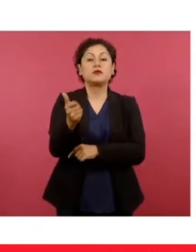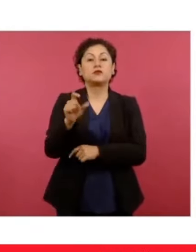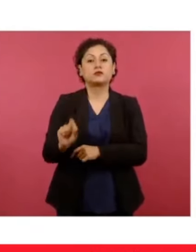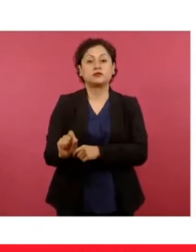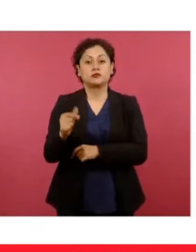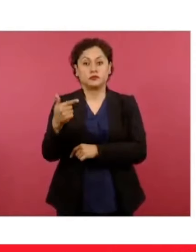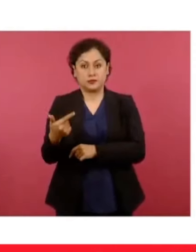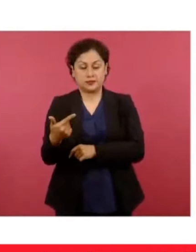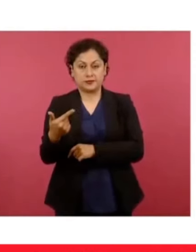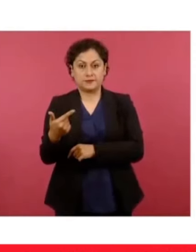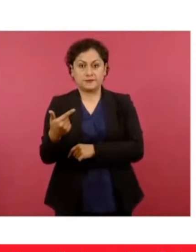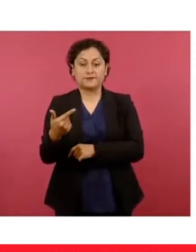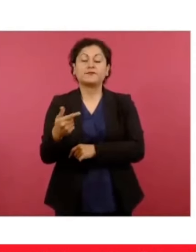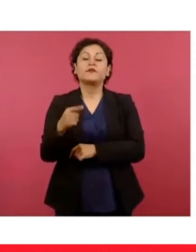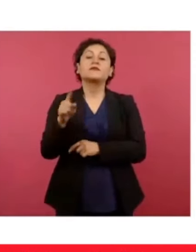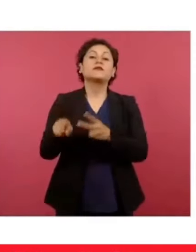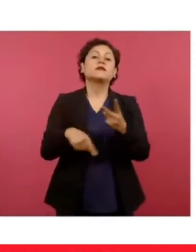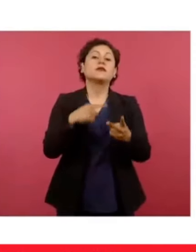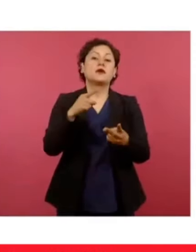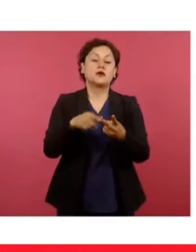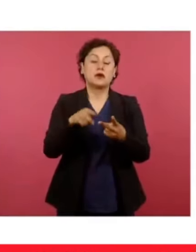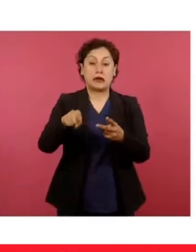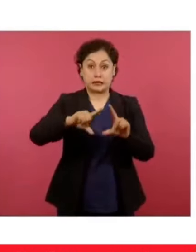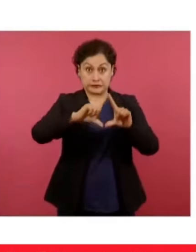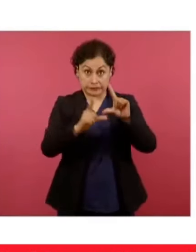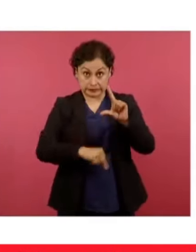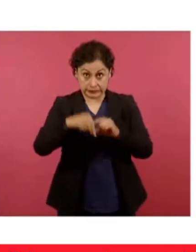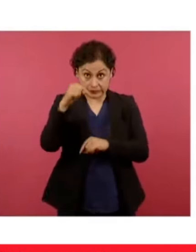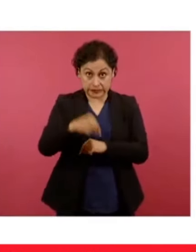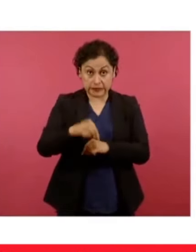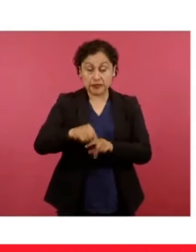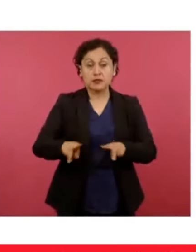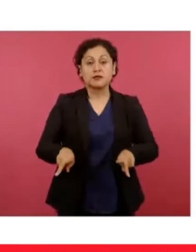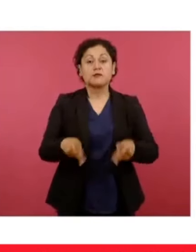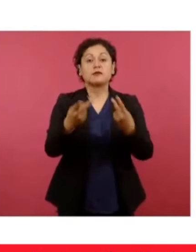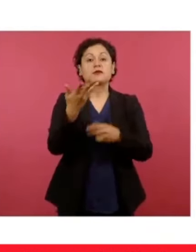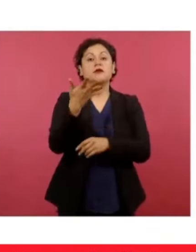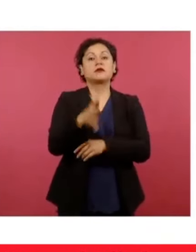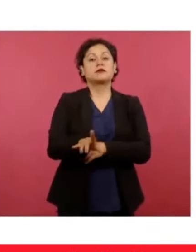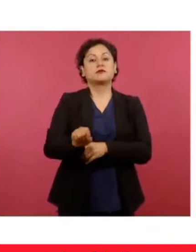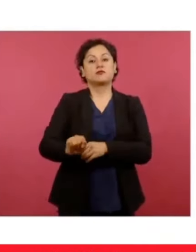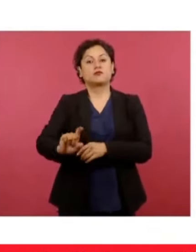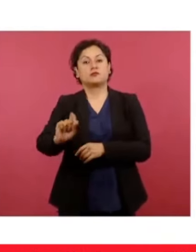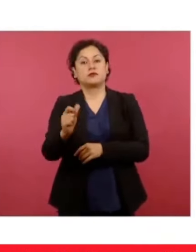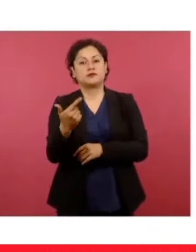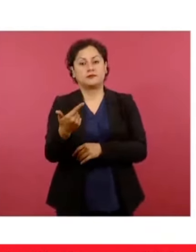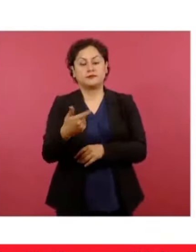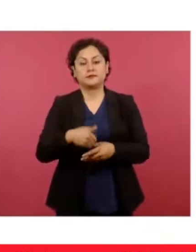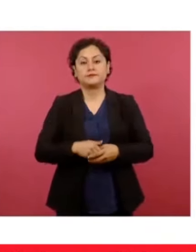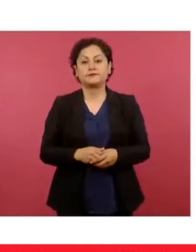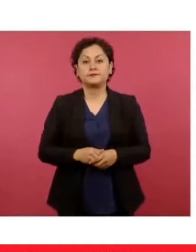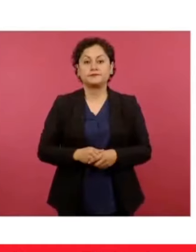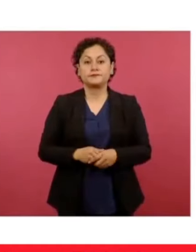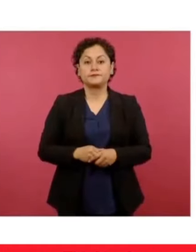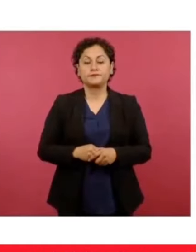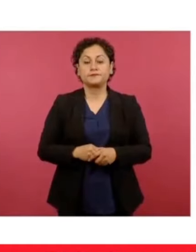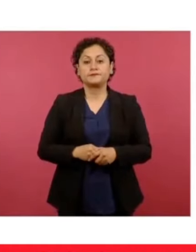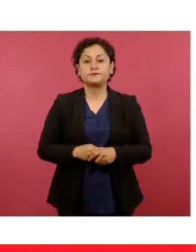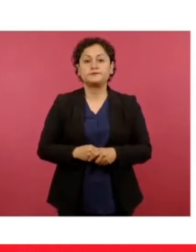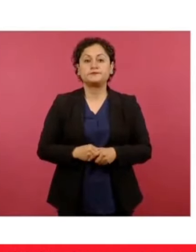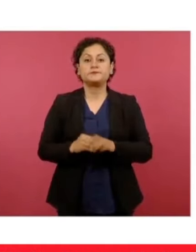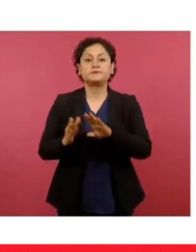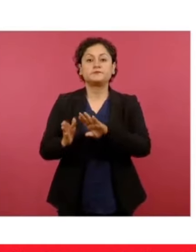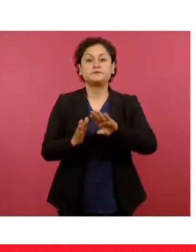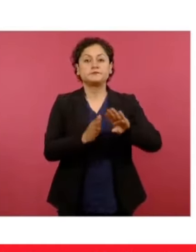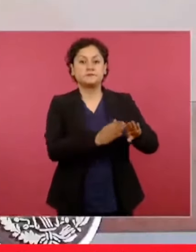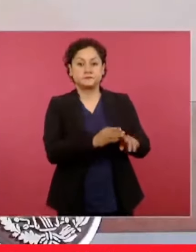con7 centavos y en el mercado nacional a 10 pes con 27 cavos en cuanto a